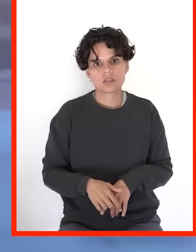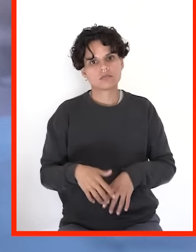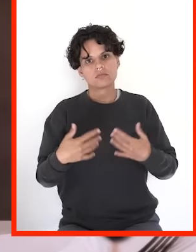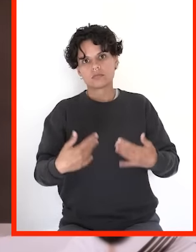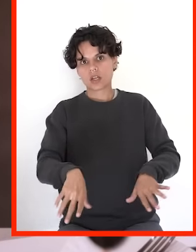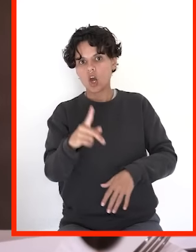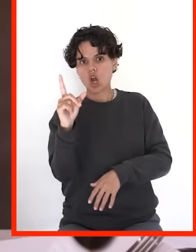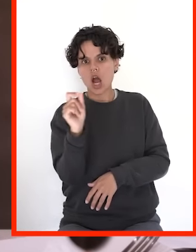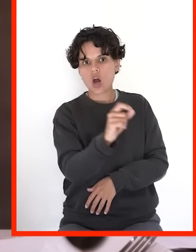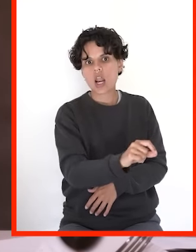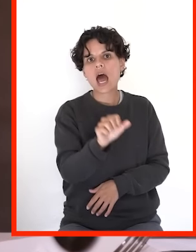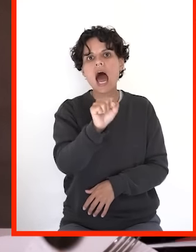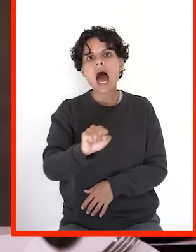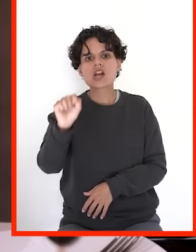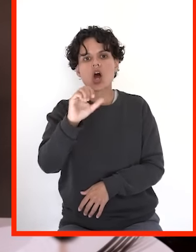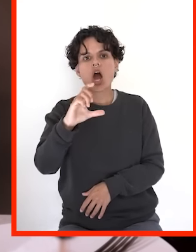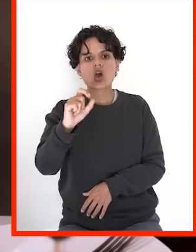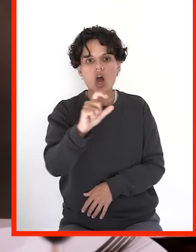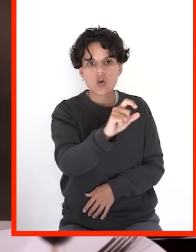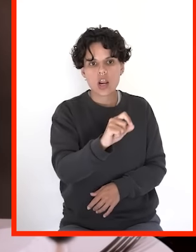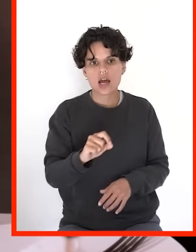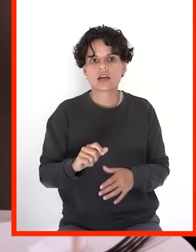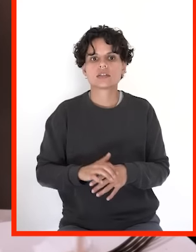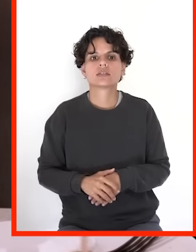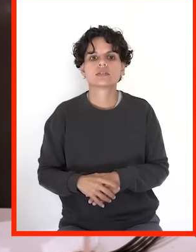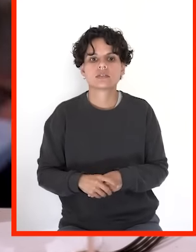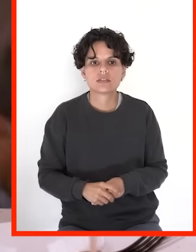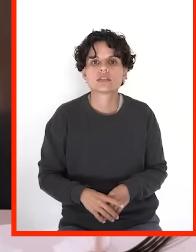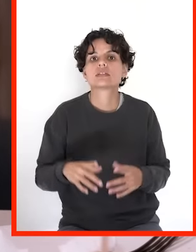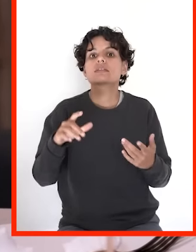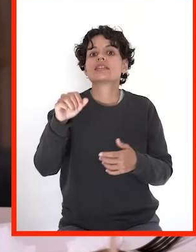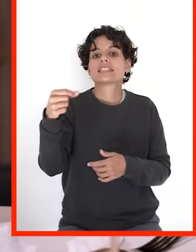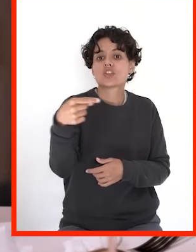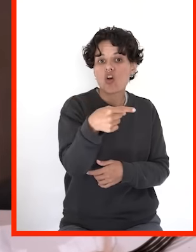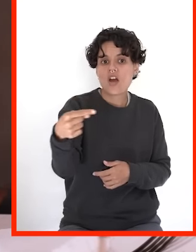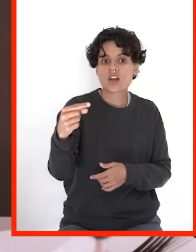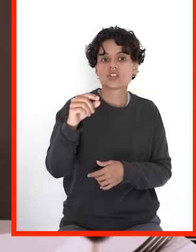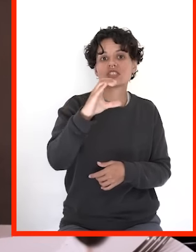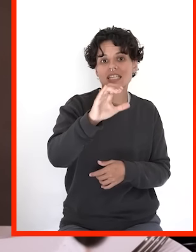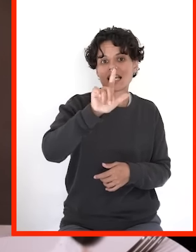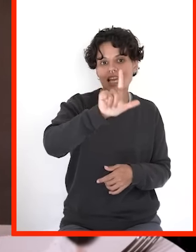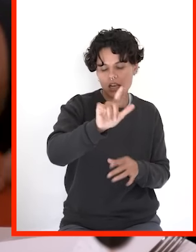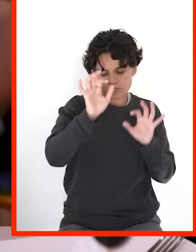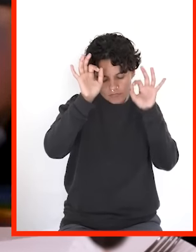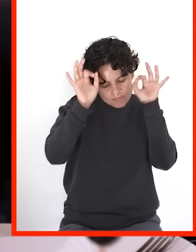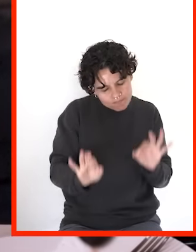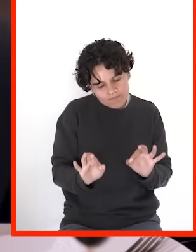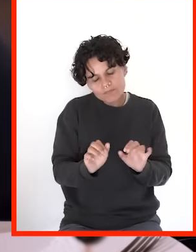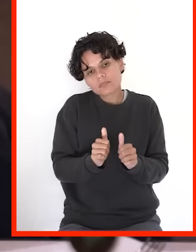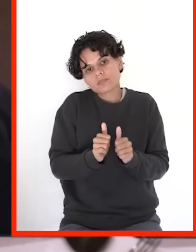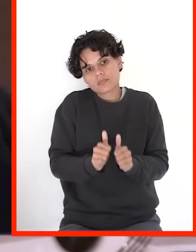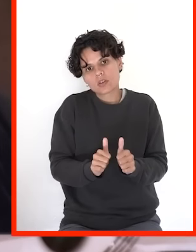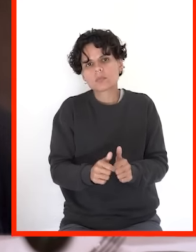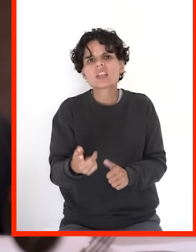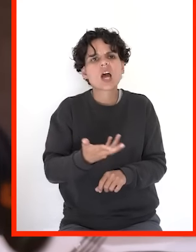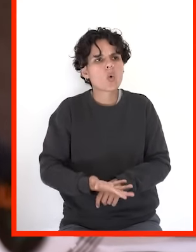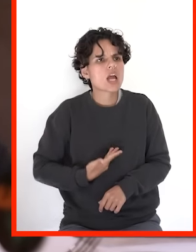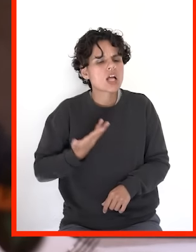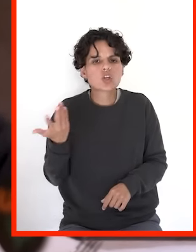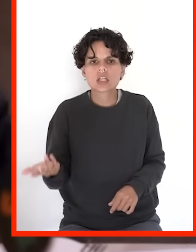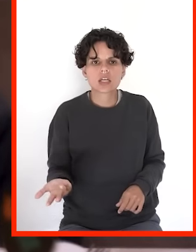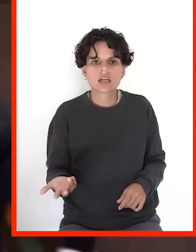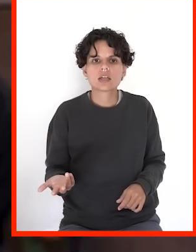pero bueno, ponen arroba Coca-Cola, pero no, arroba Coca-Cola guión bajo CL. Extraordinario. ¿Me están weando ese? Ahí ustedes